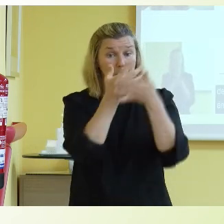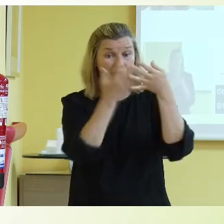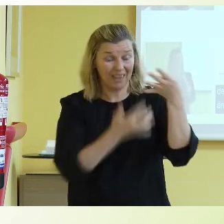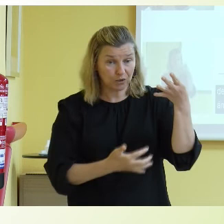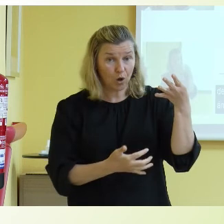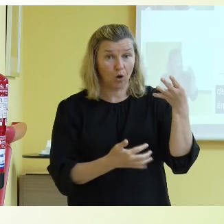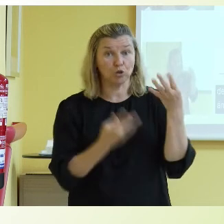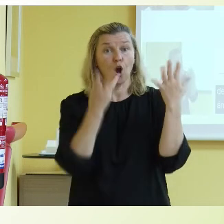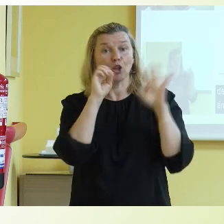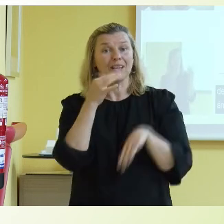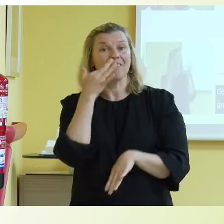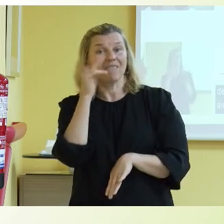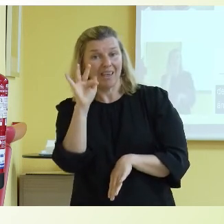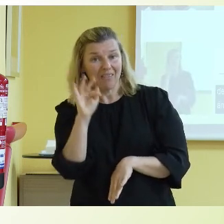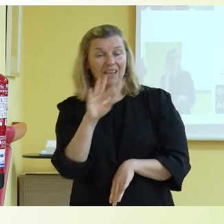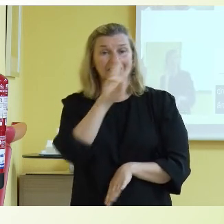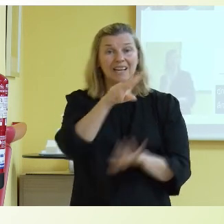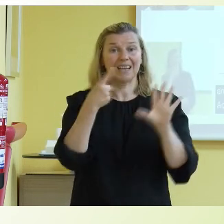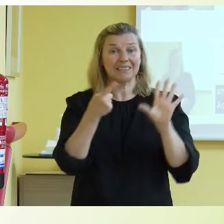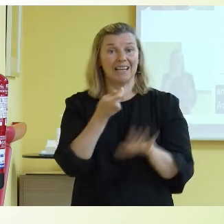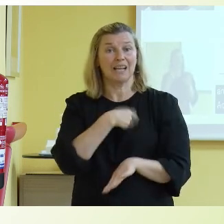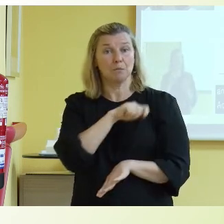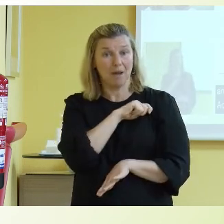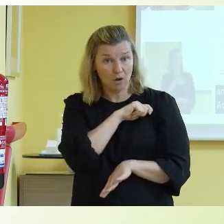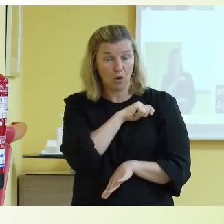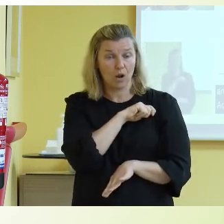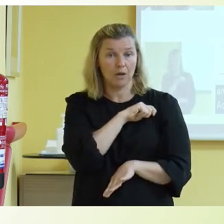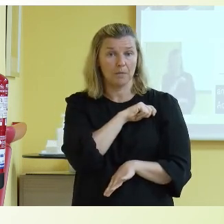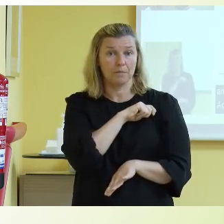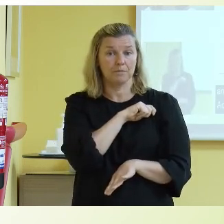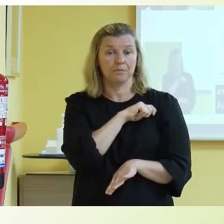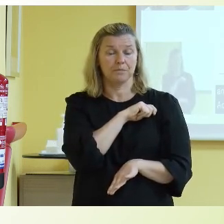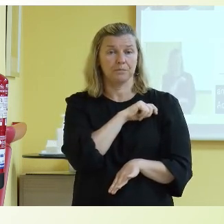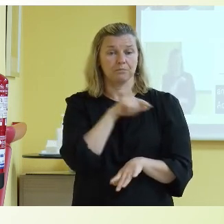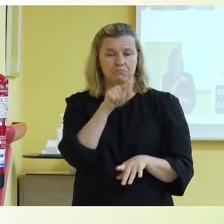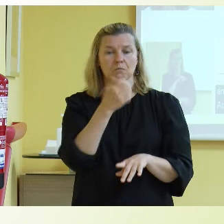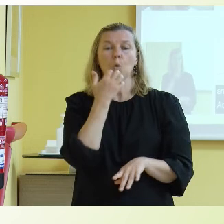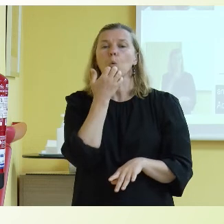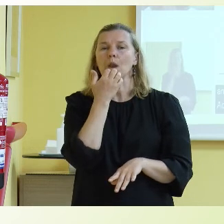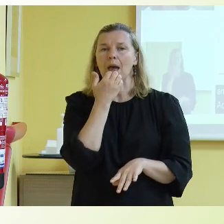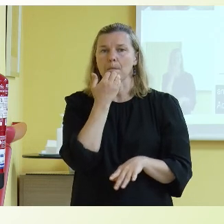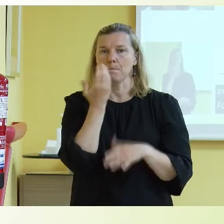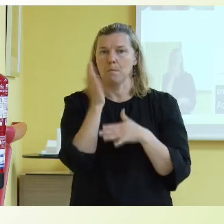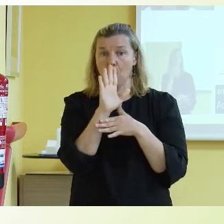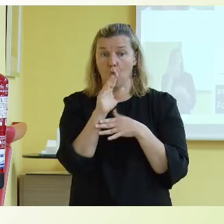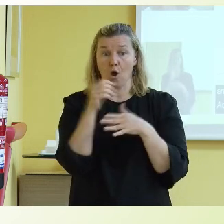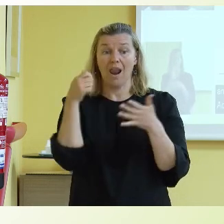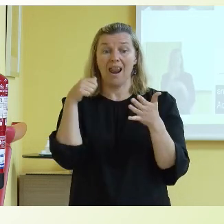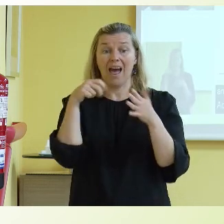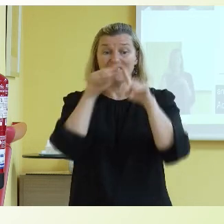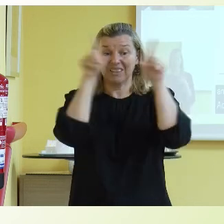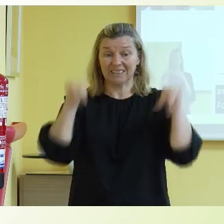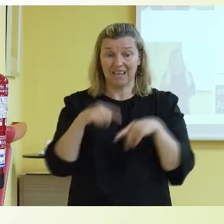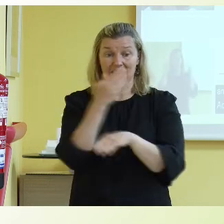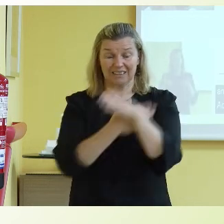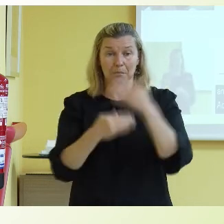en francés, 36 en español y 2 en danés. Y aquí tenéis un ejemplo de la ficha de discapacidad para la